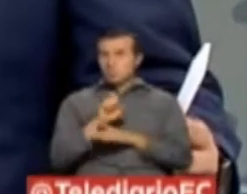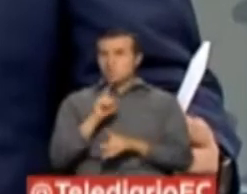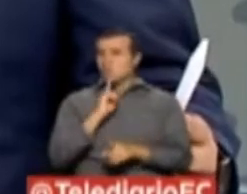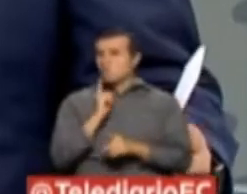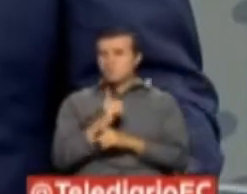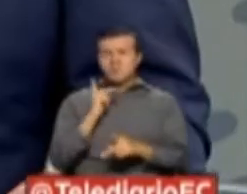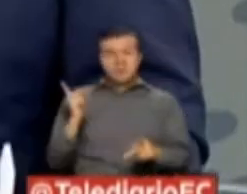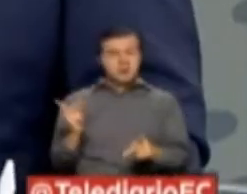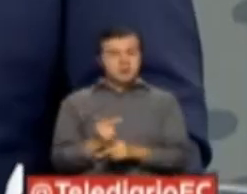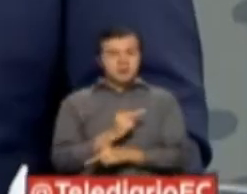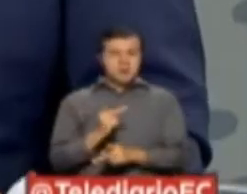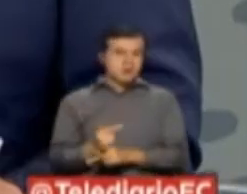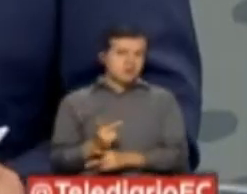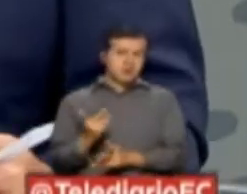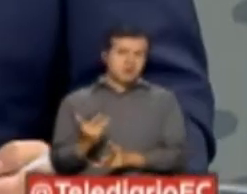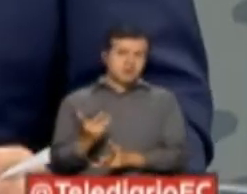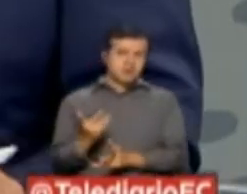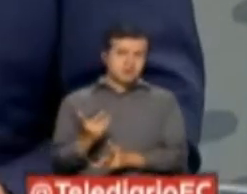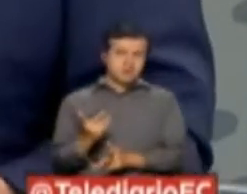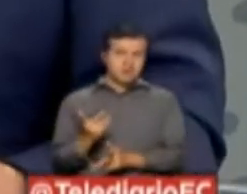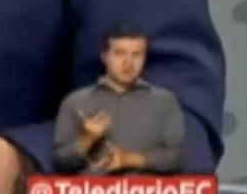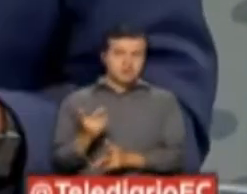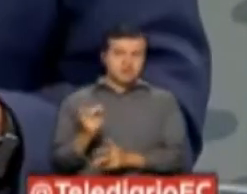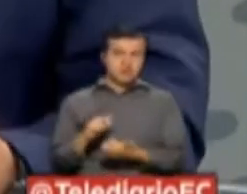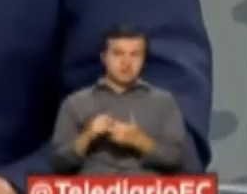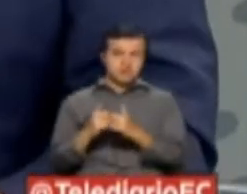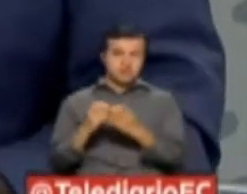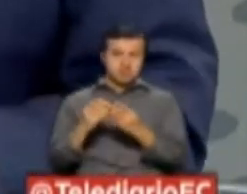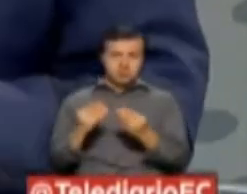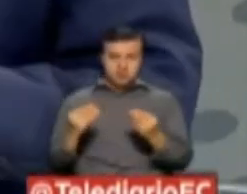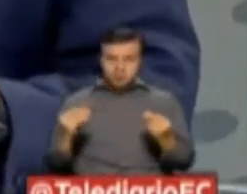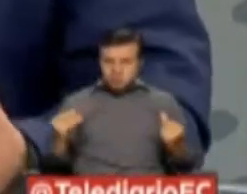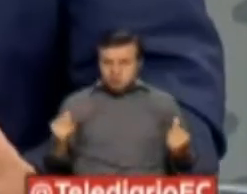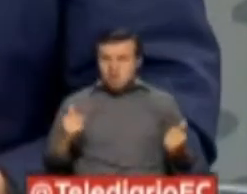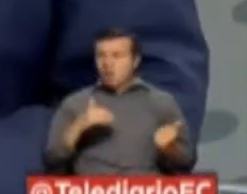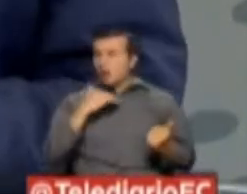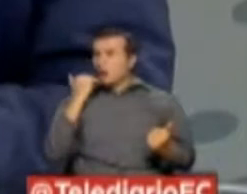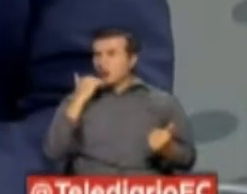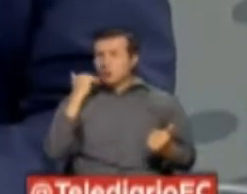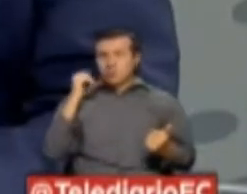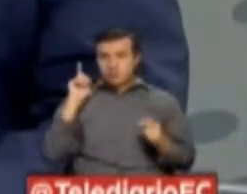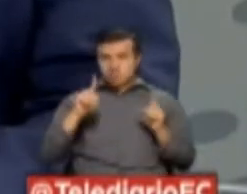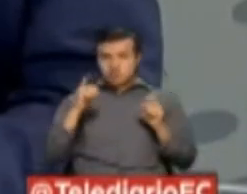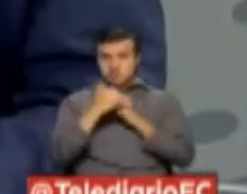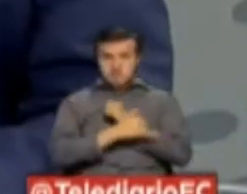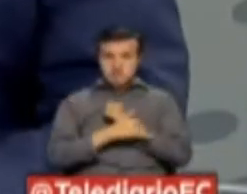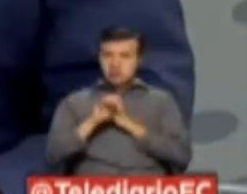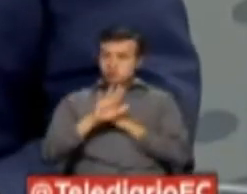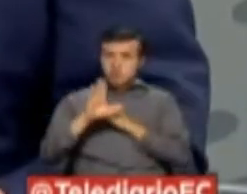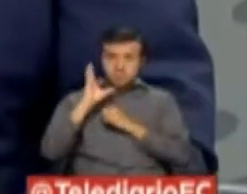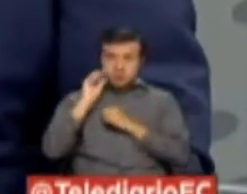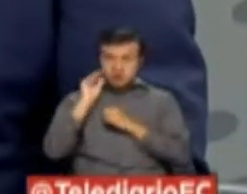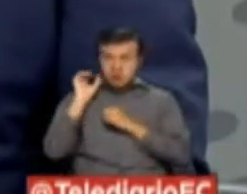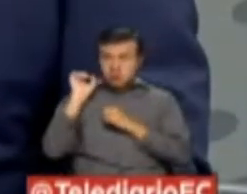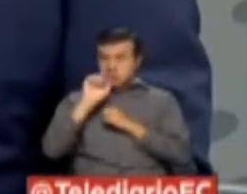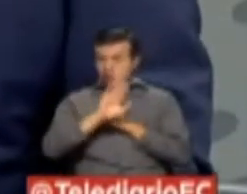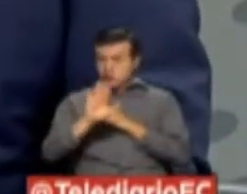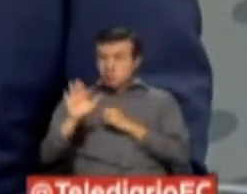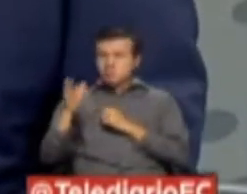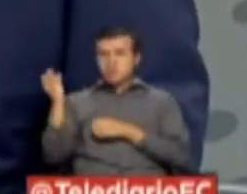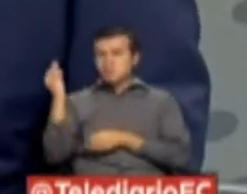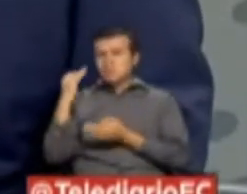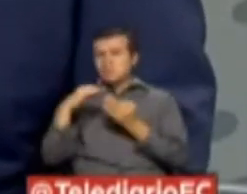gravedad y que haya logrado a través de una campaña o de un proceso de creación de cultura